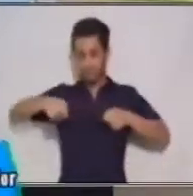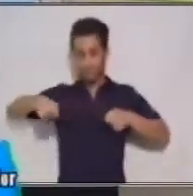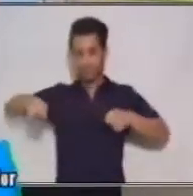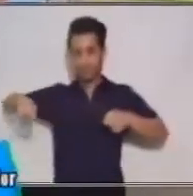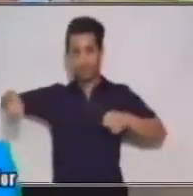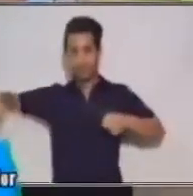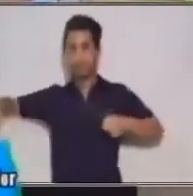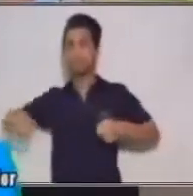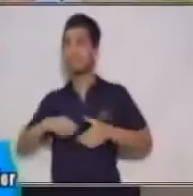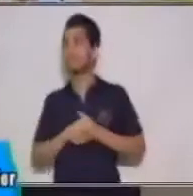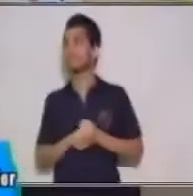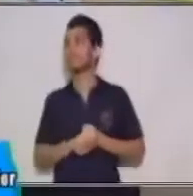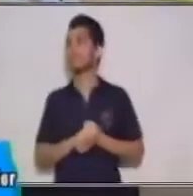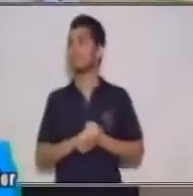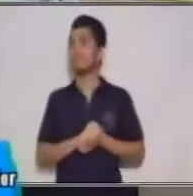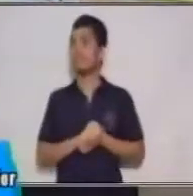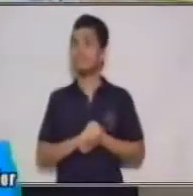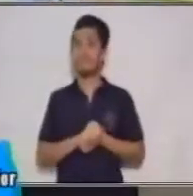en clases anteriores